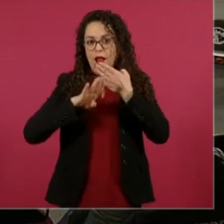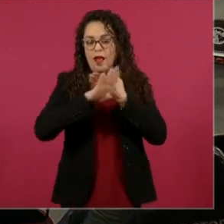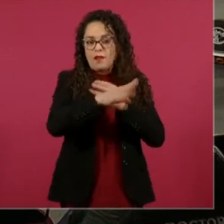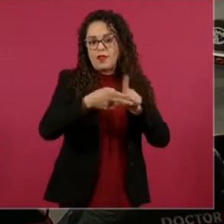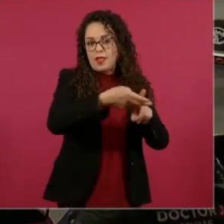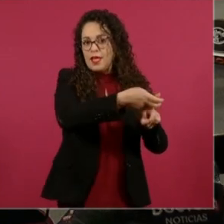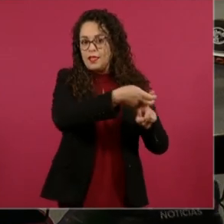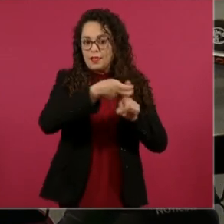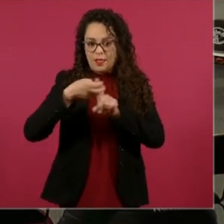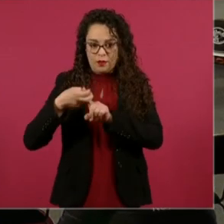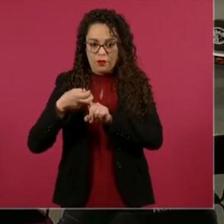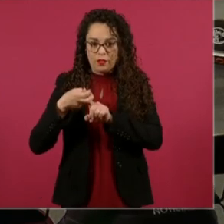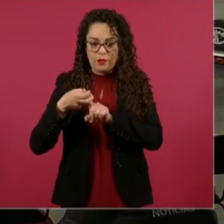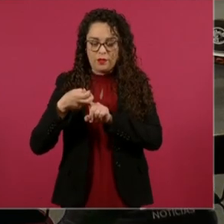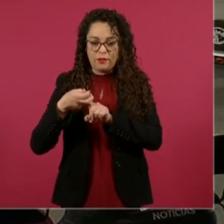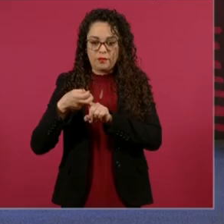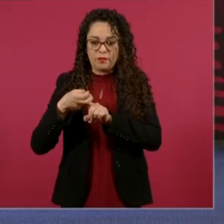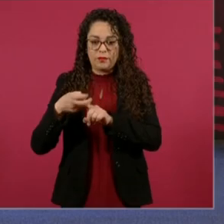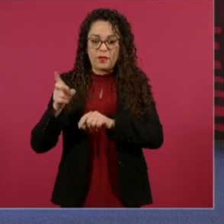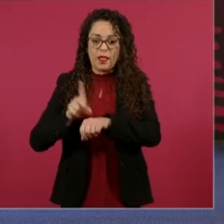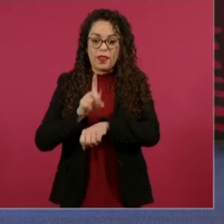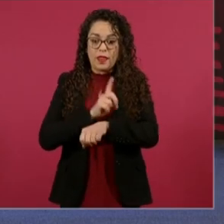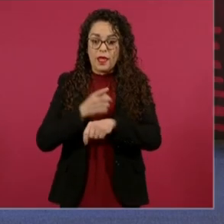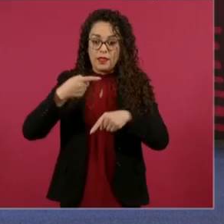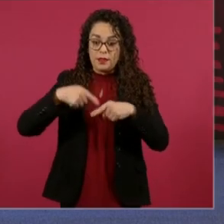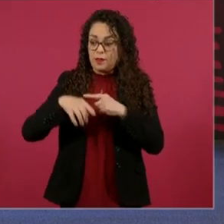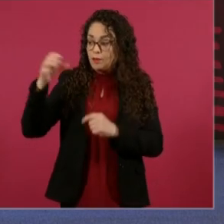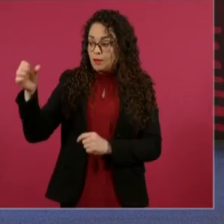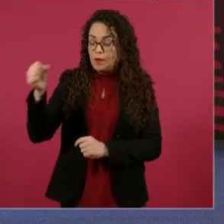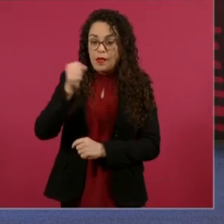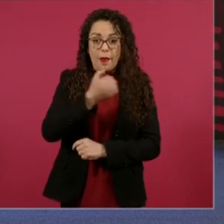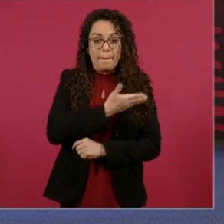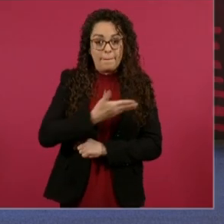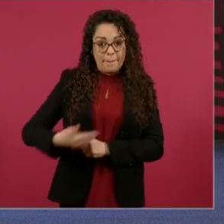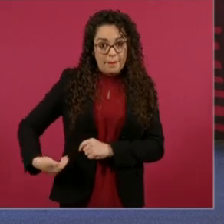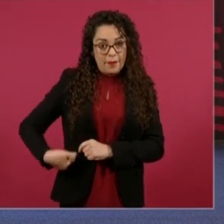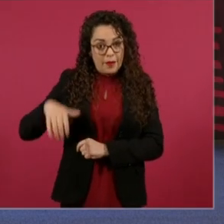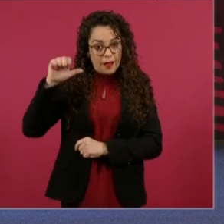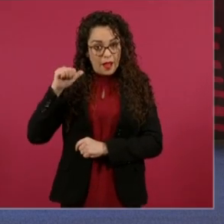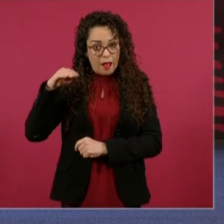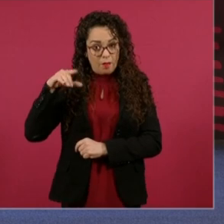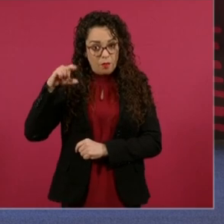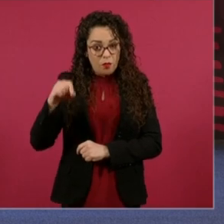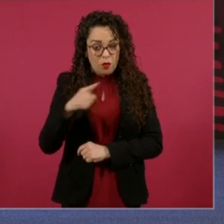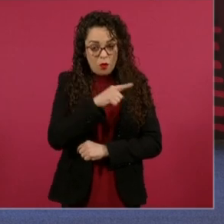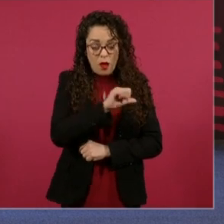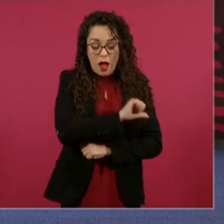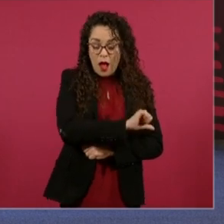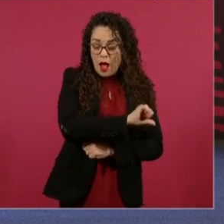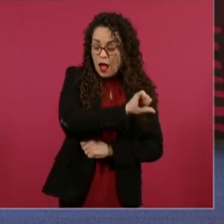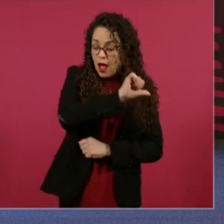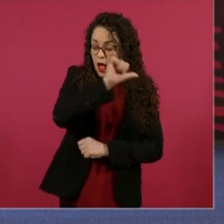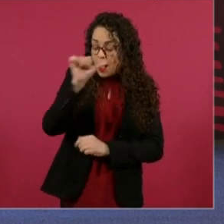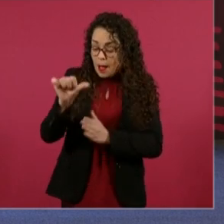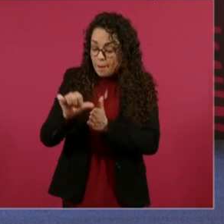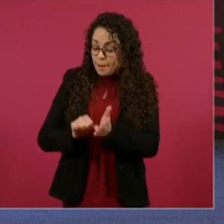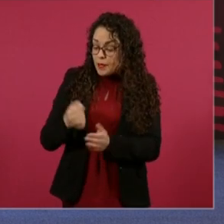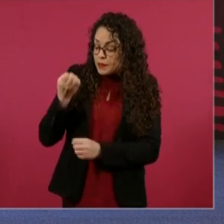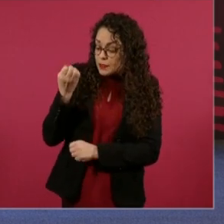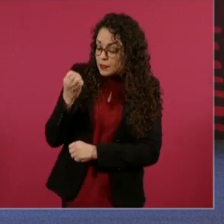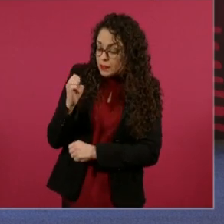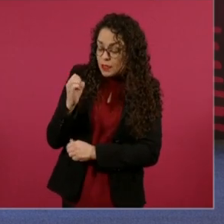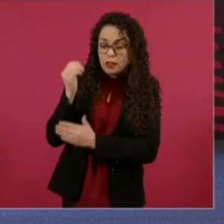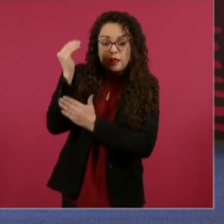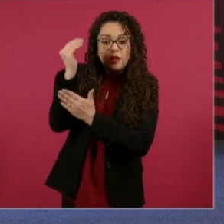inicio de la administración del presidente López Obrador hasta el mes de enero tengamos una disminución